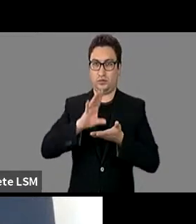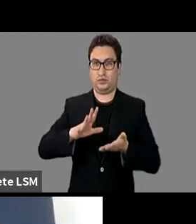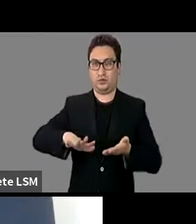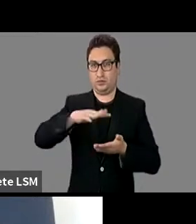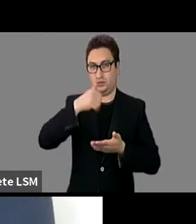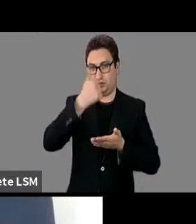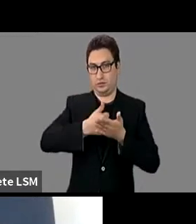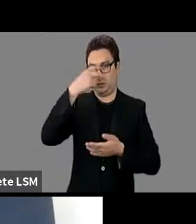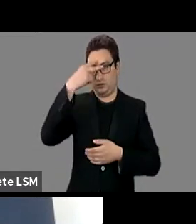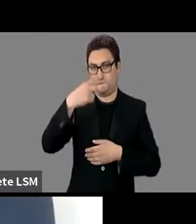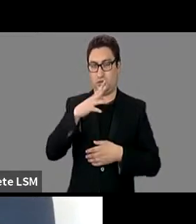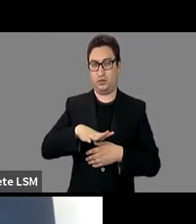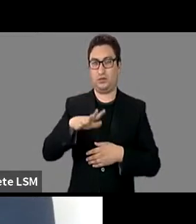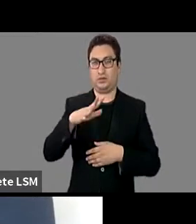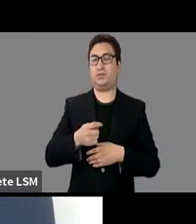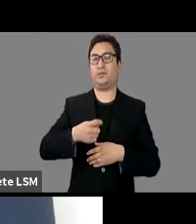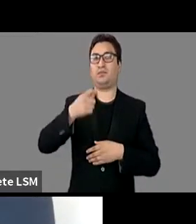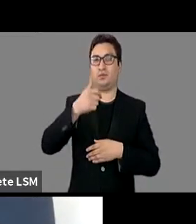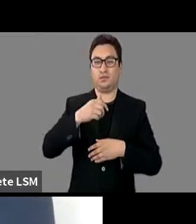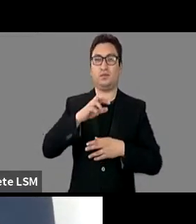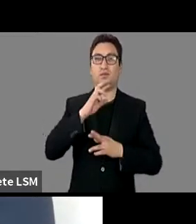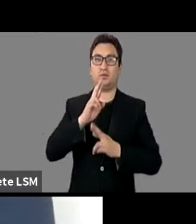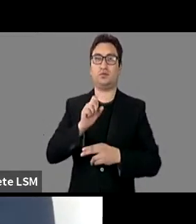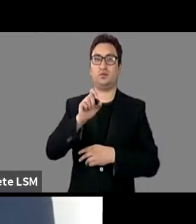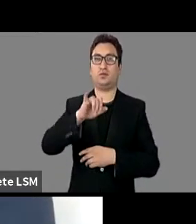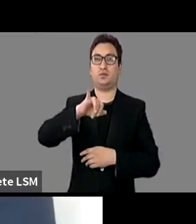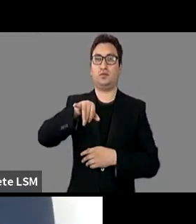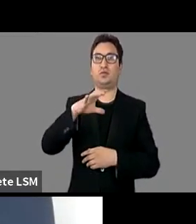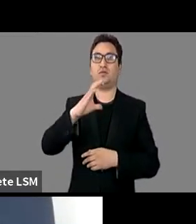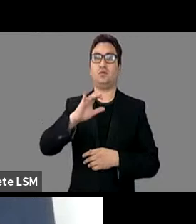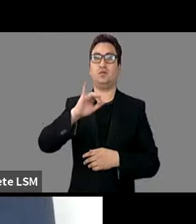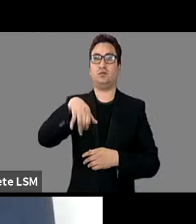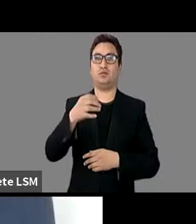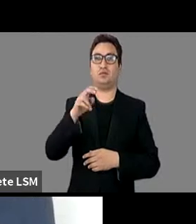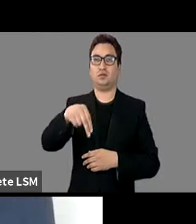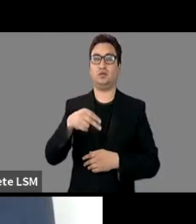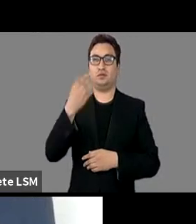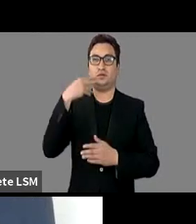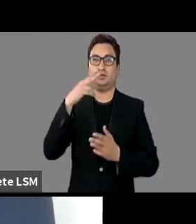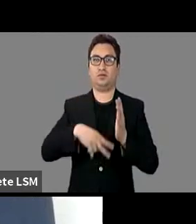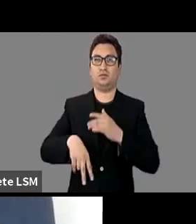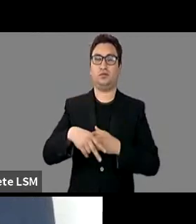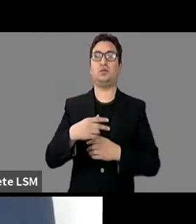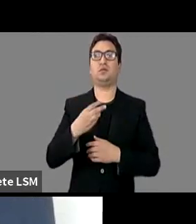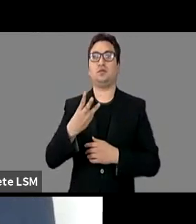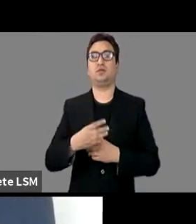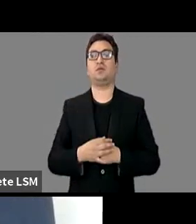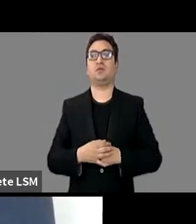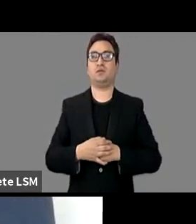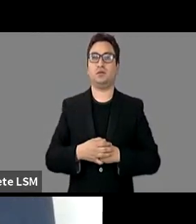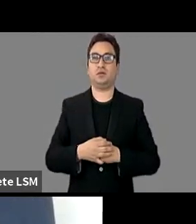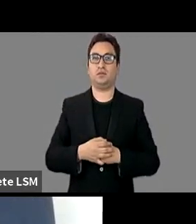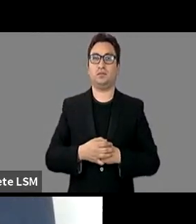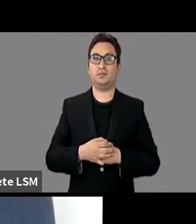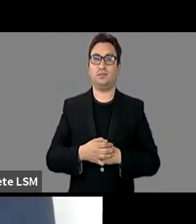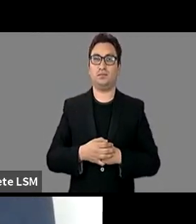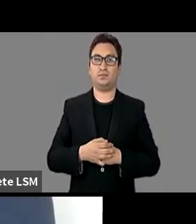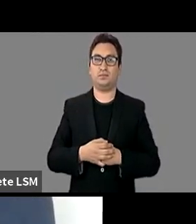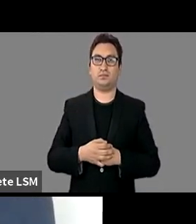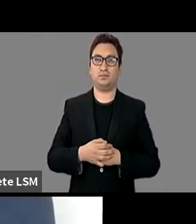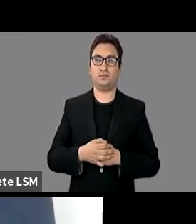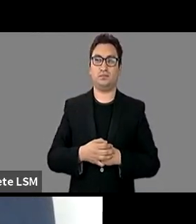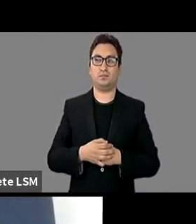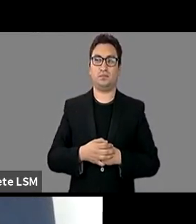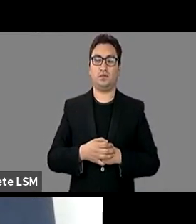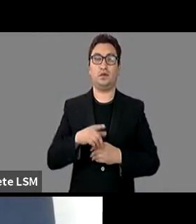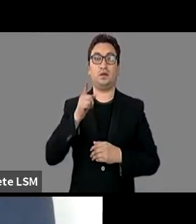resuelto por la Suprema Corte de Justicia de la Nación en el año 2013, y condujo la defensa